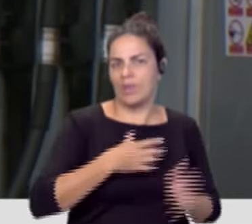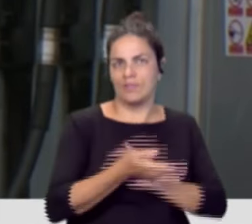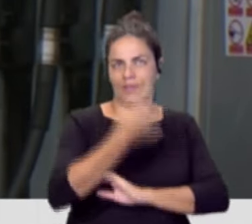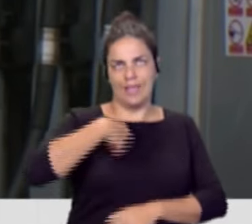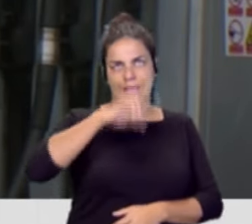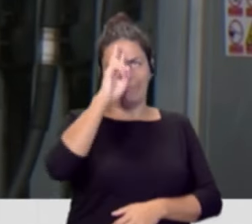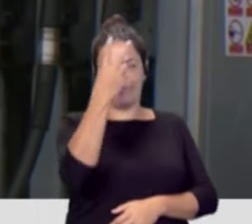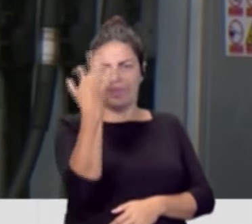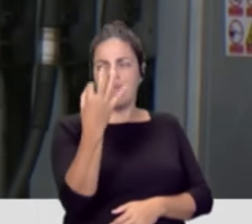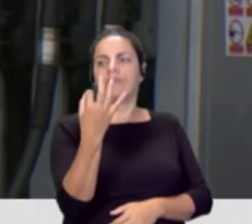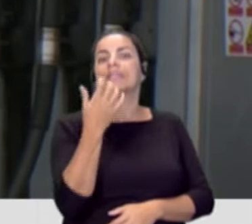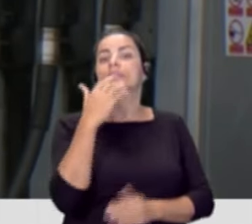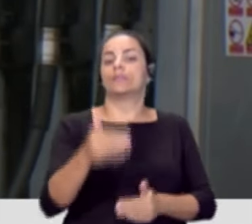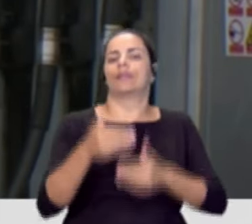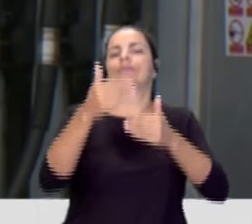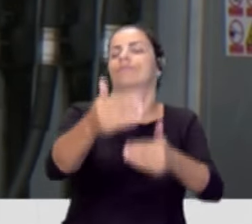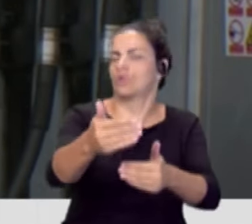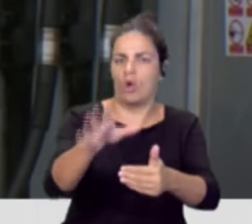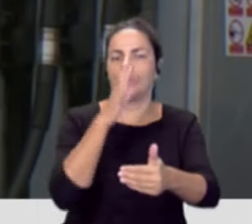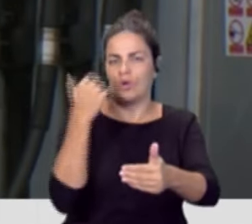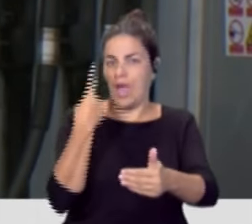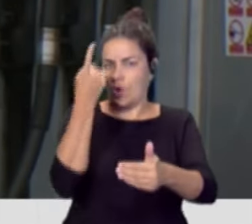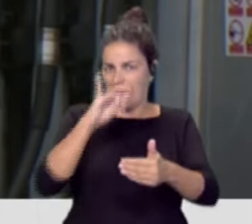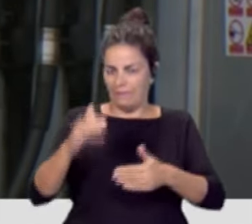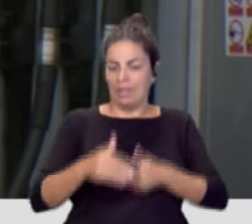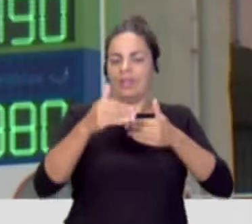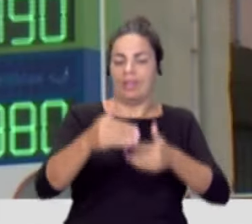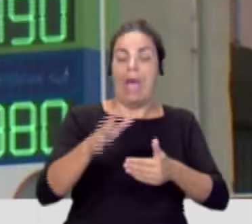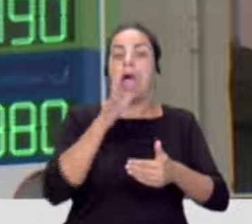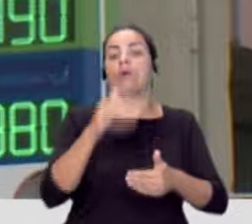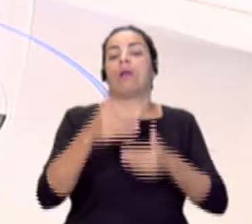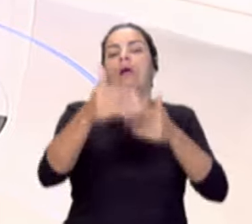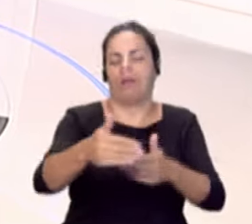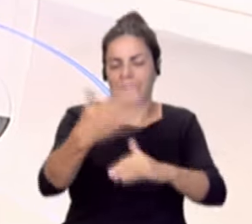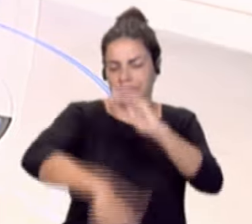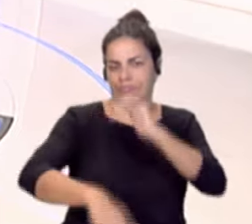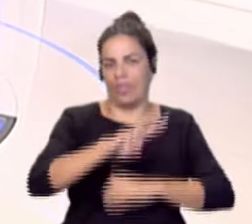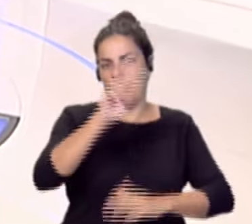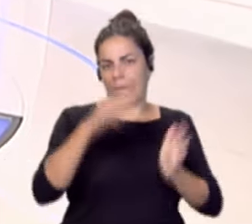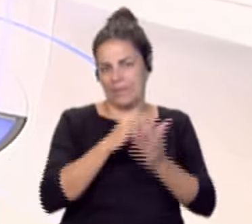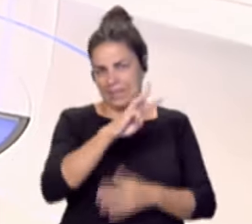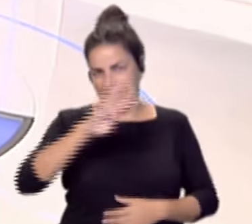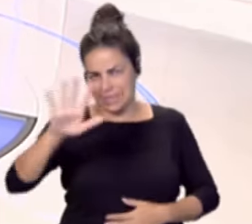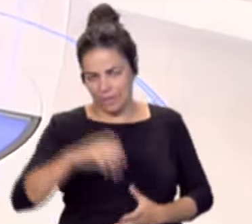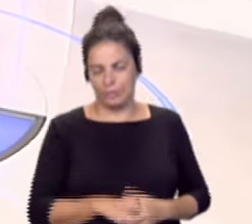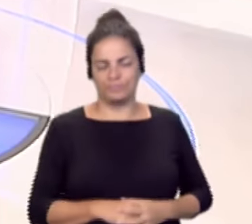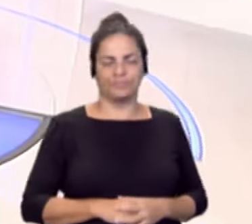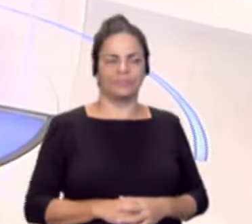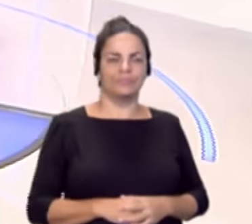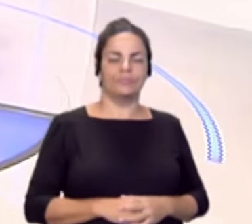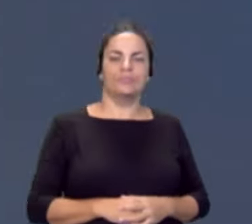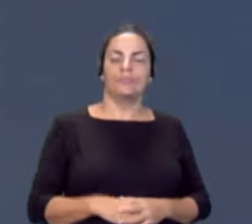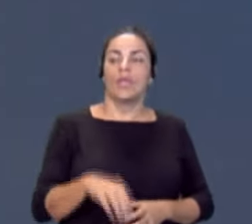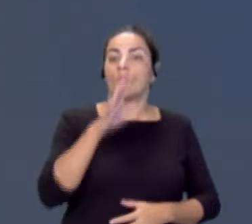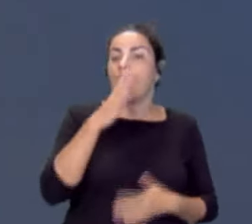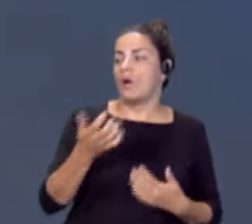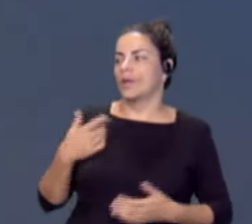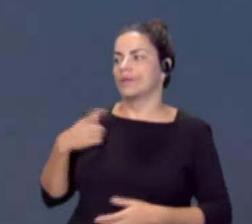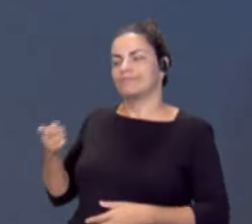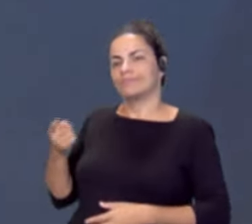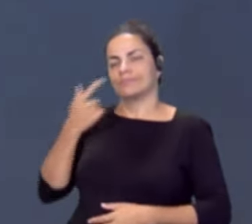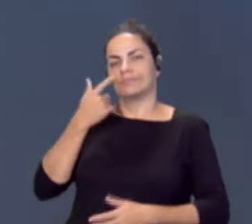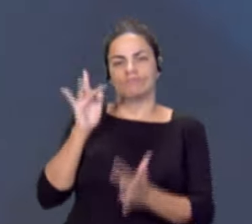fecha es 2035. Bueno, en este punto de la mañana, si les parece, nos vamos a ir en directo hasta Marruecos. Bueno, ahí el